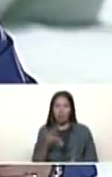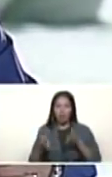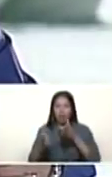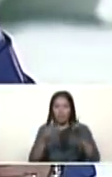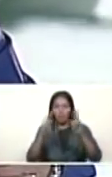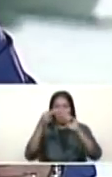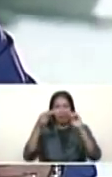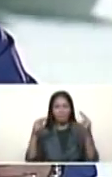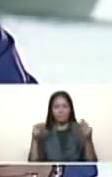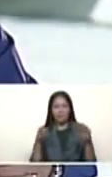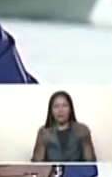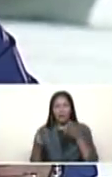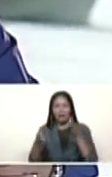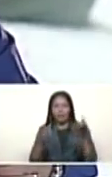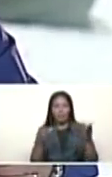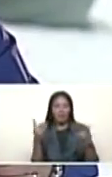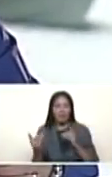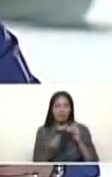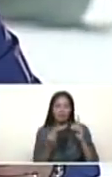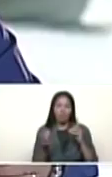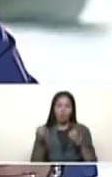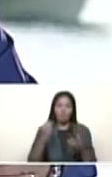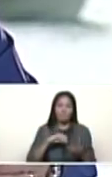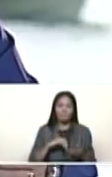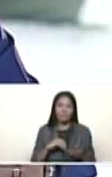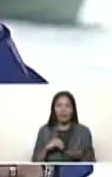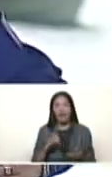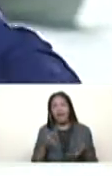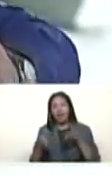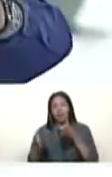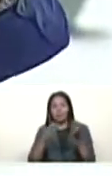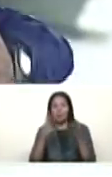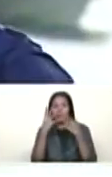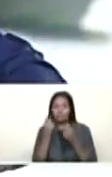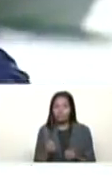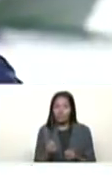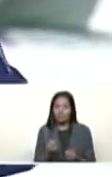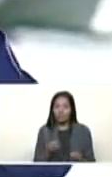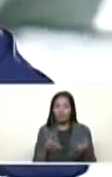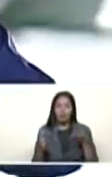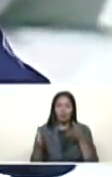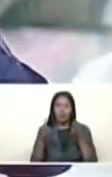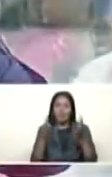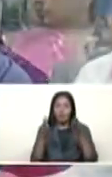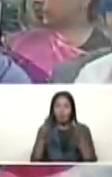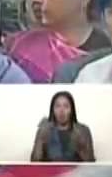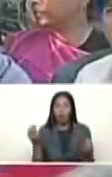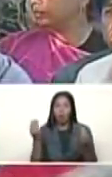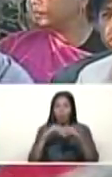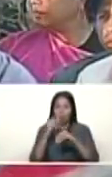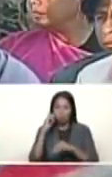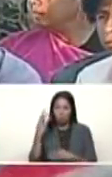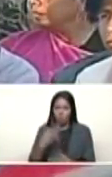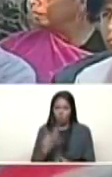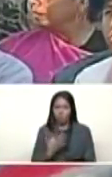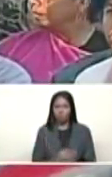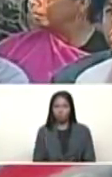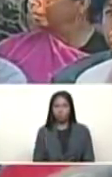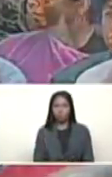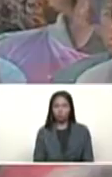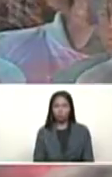es la paz, el camino es el diálogo, el camino es el entendimiento, el camino es el acuerdo. Lo creo.